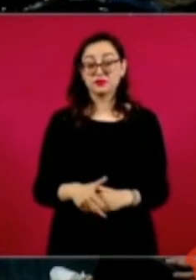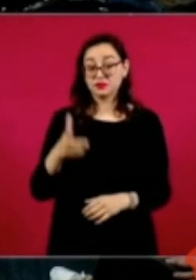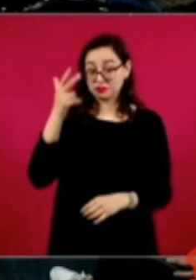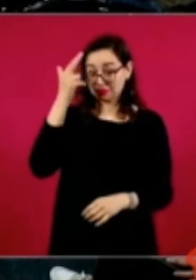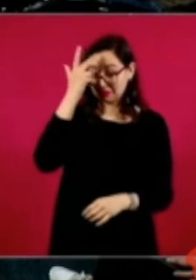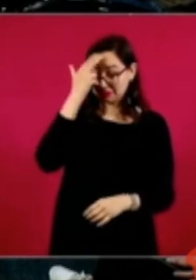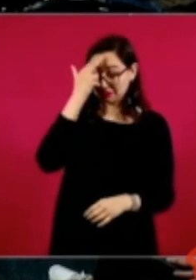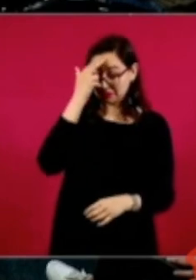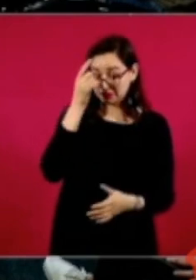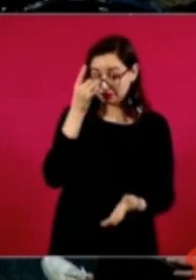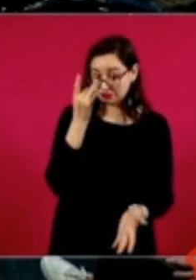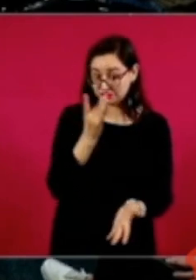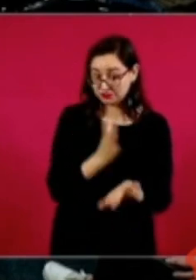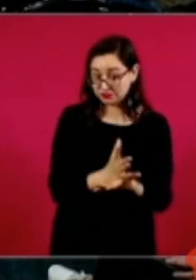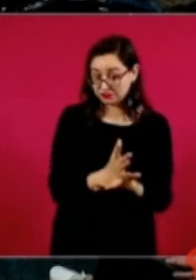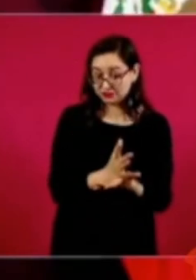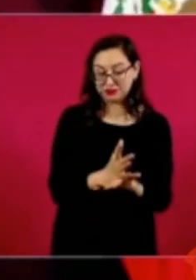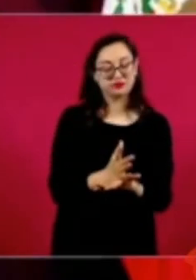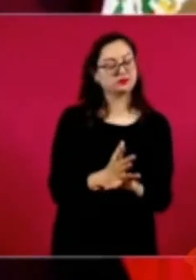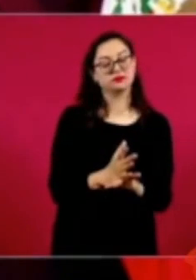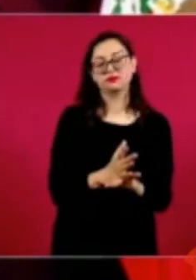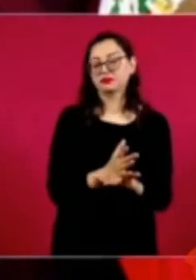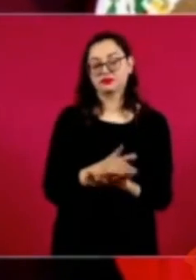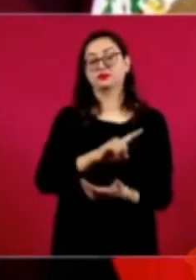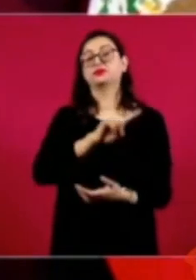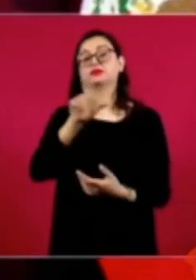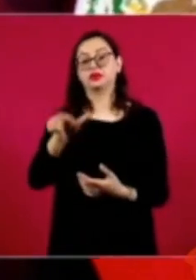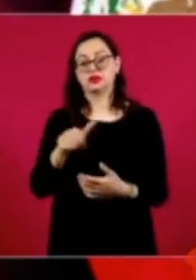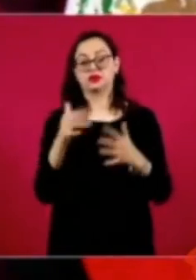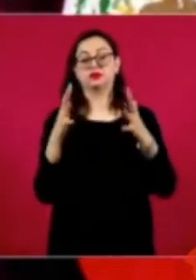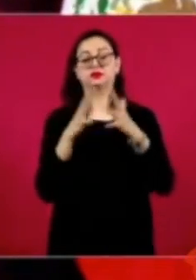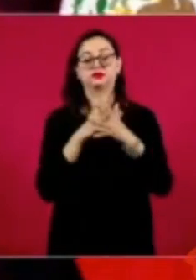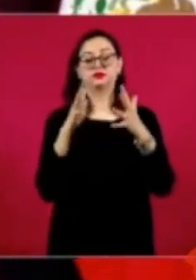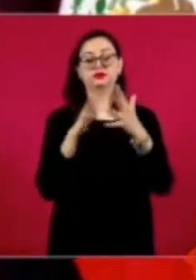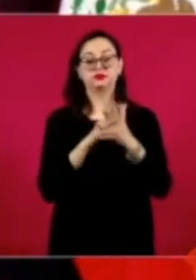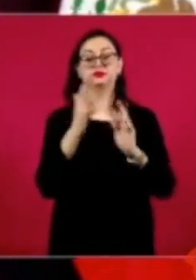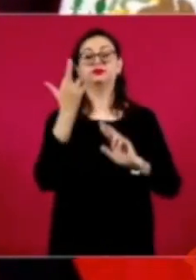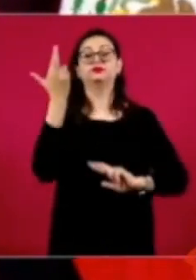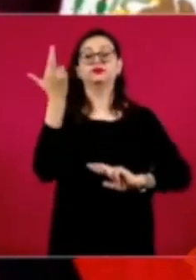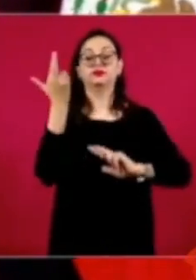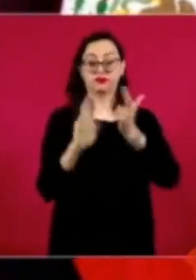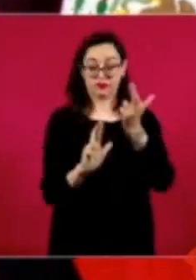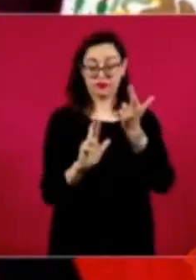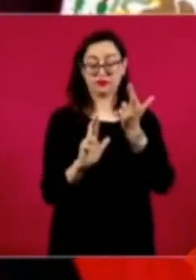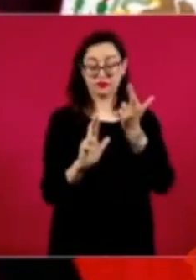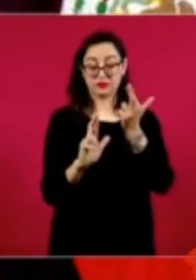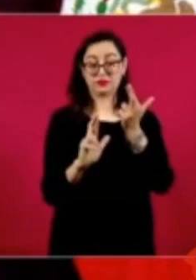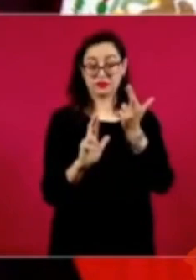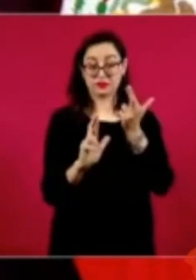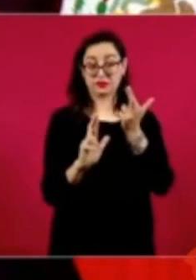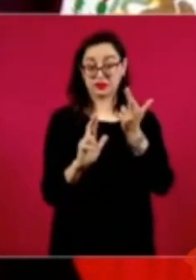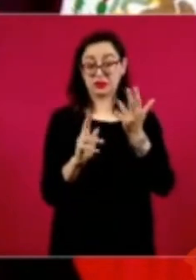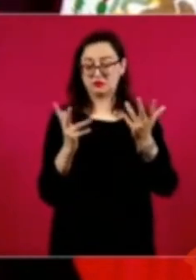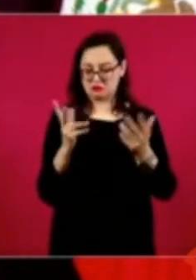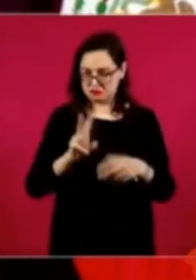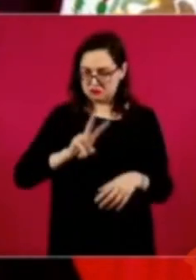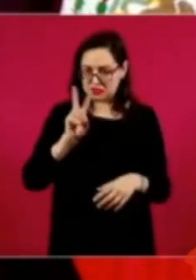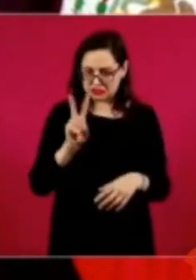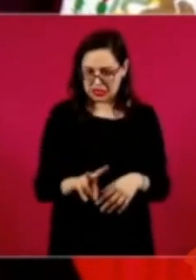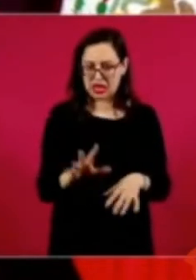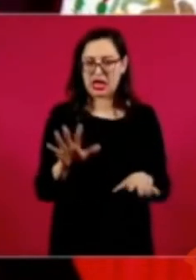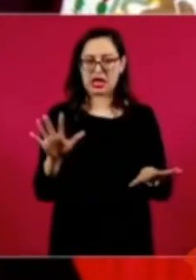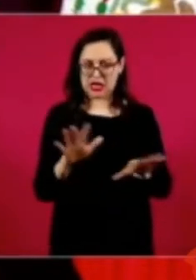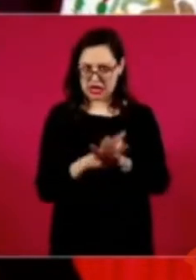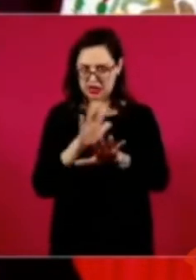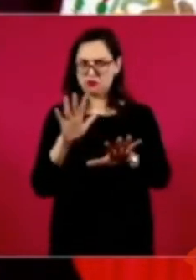Porfirio, porque vino la revolución y a pesar de que fue profunda, no pudo